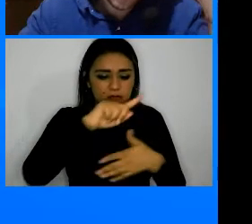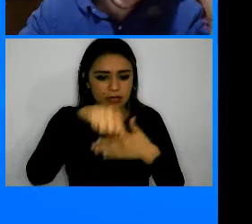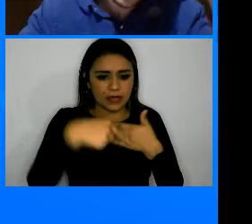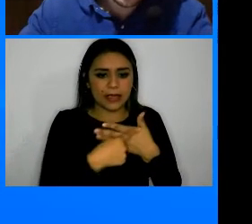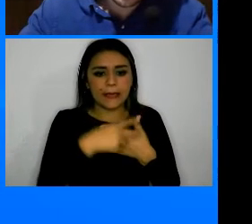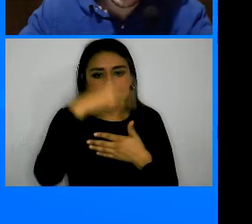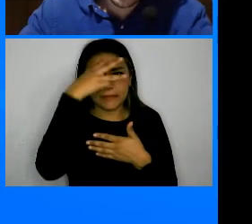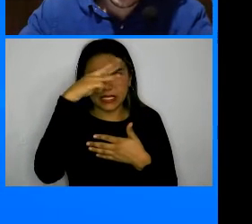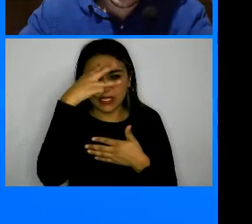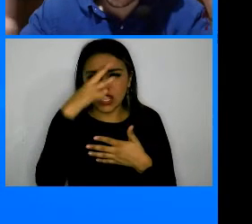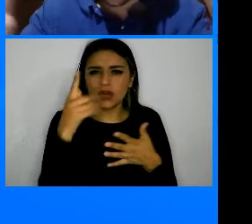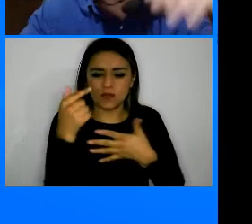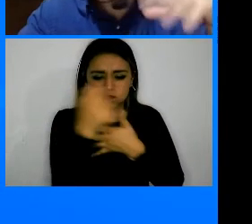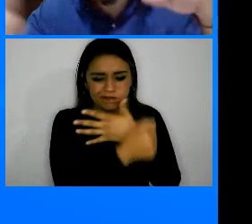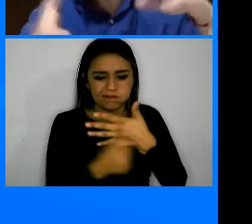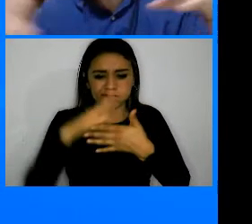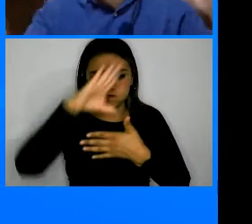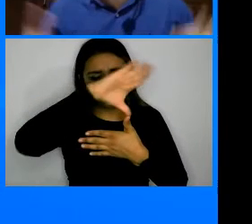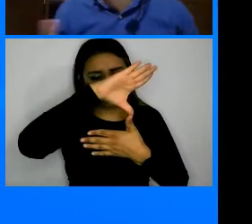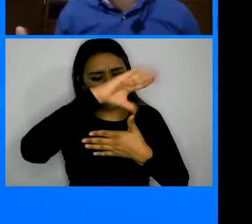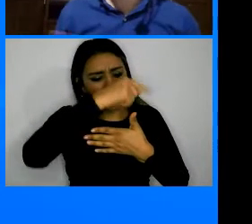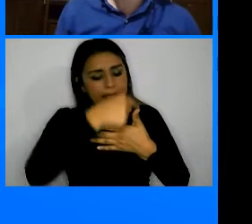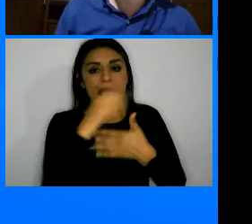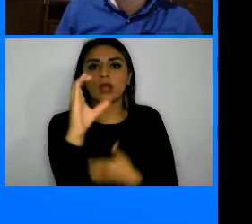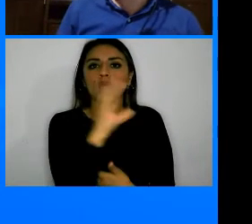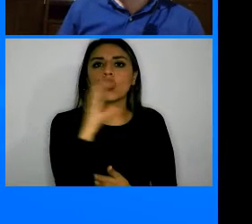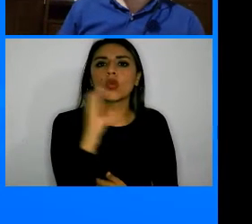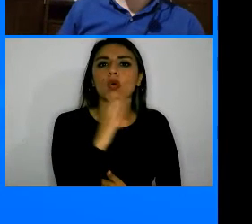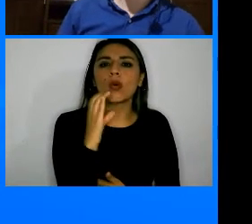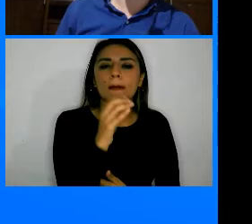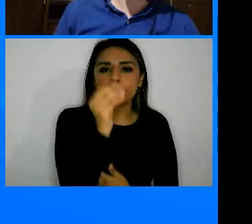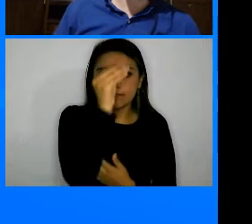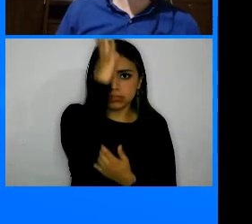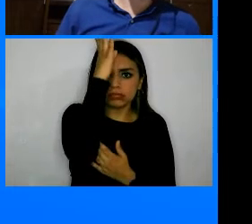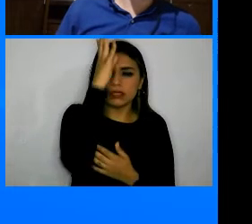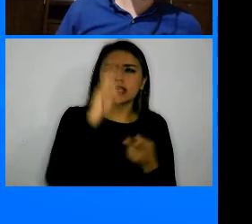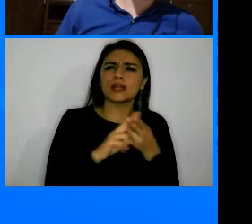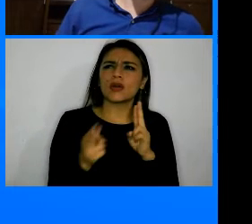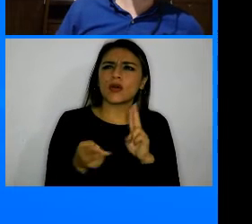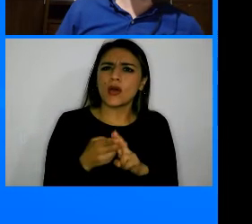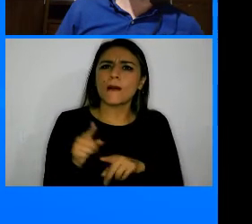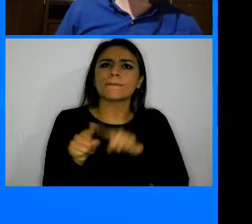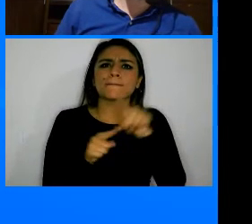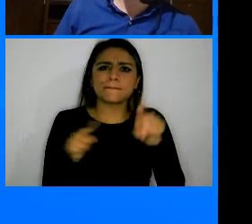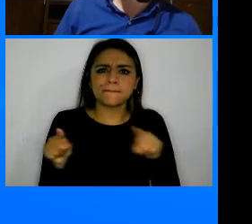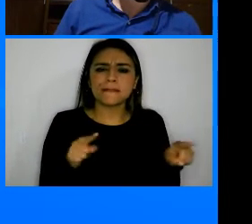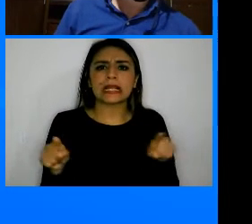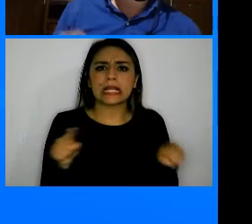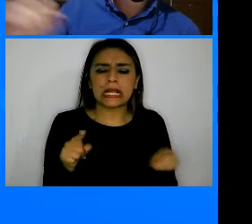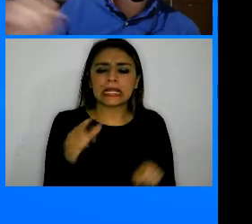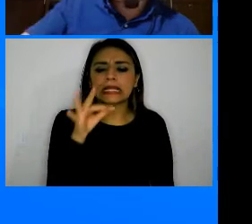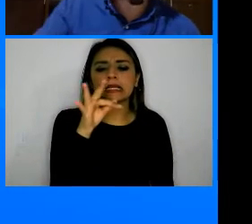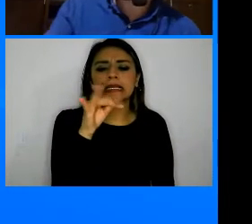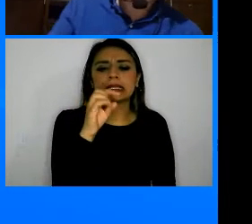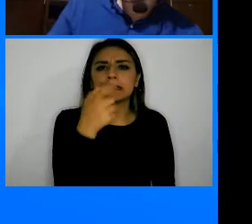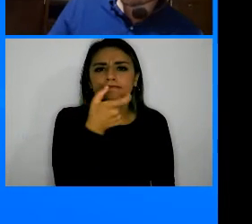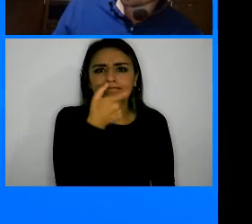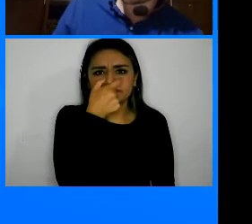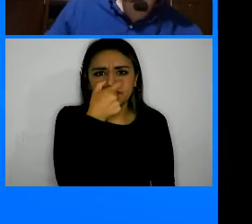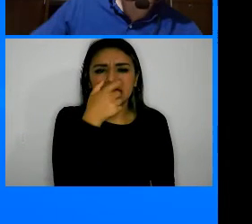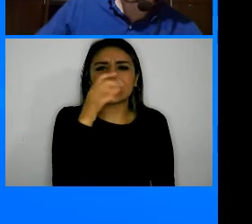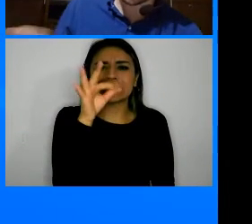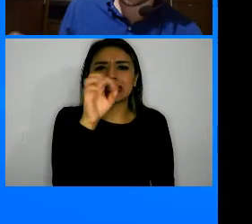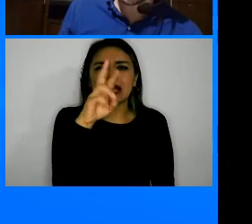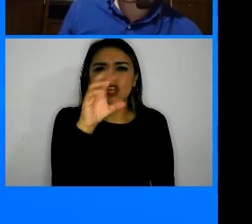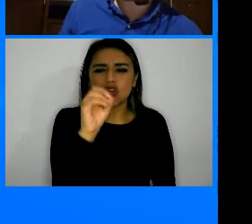mexicano, y en Colombia algo me habían hablado de los muiscas, aquí también le hablan a uno mucho de los tairona, que son básicamente como